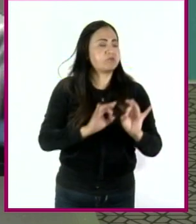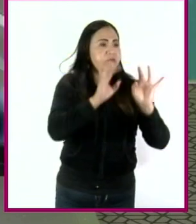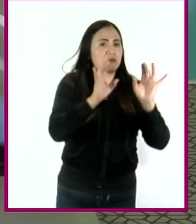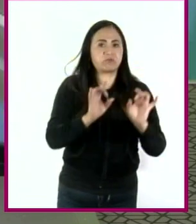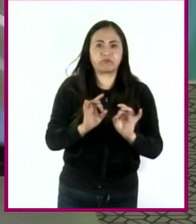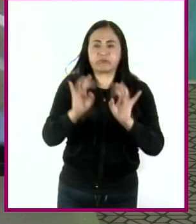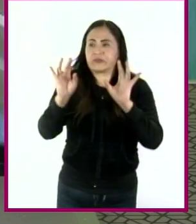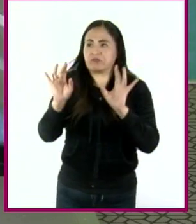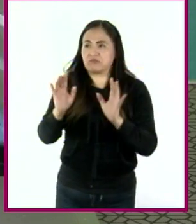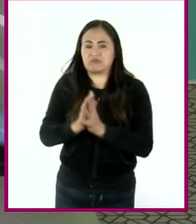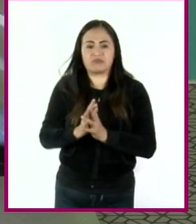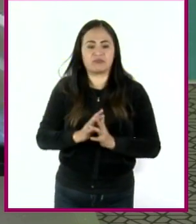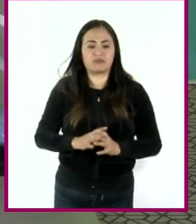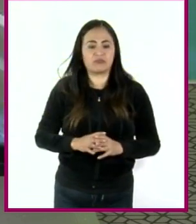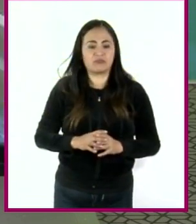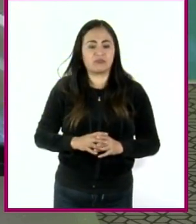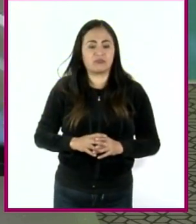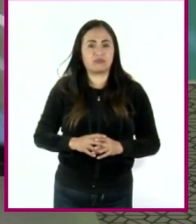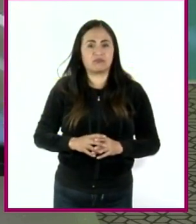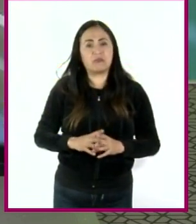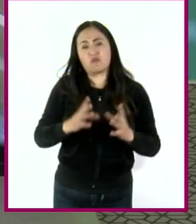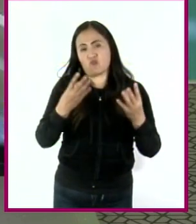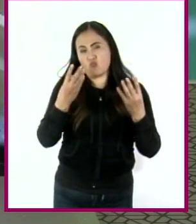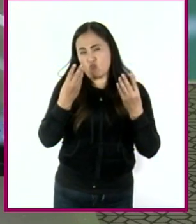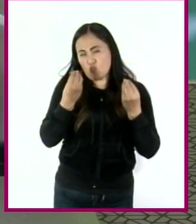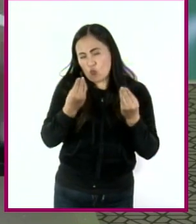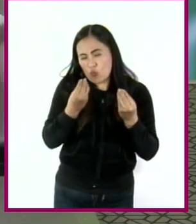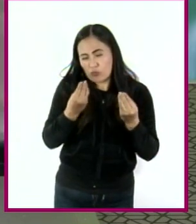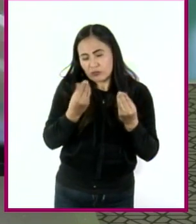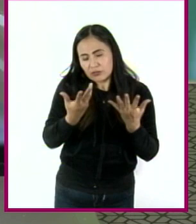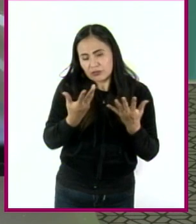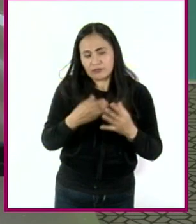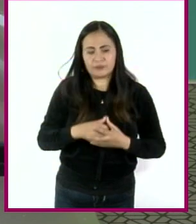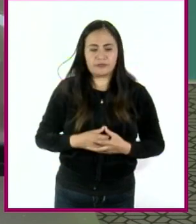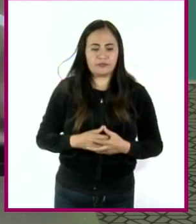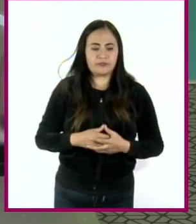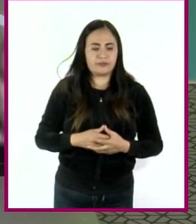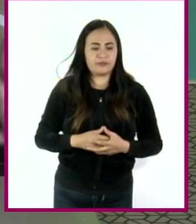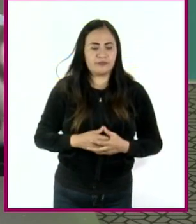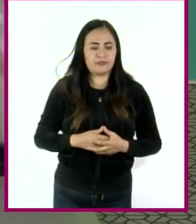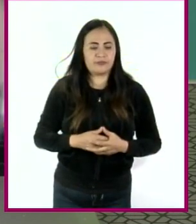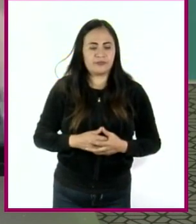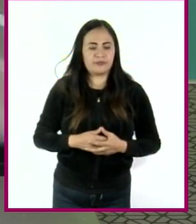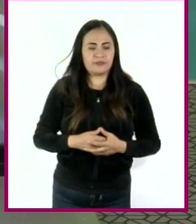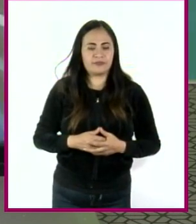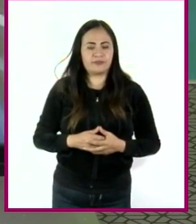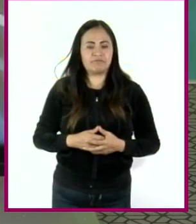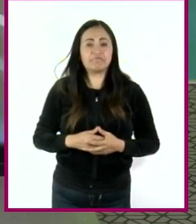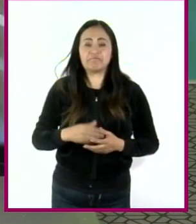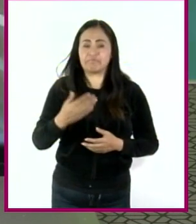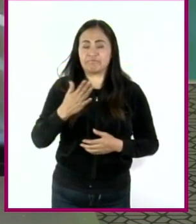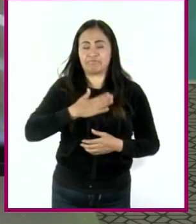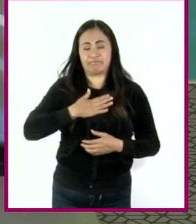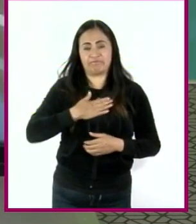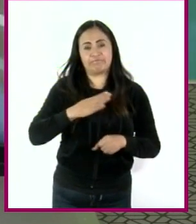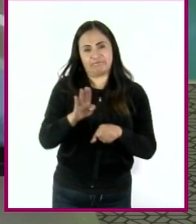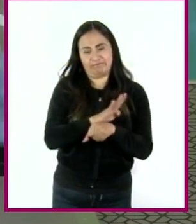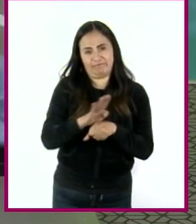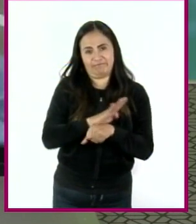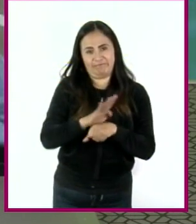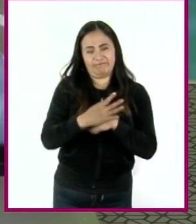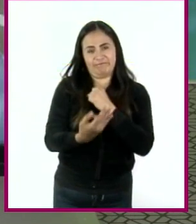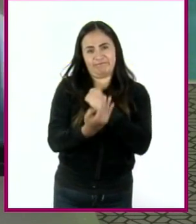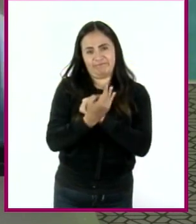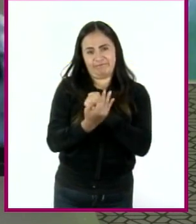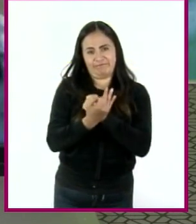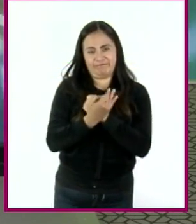casualidades, pero unas, casi todas o todas, yo diría, muy, muy convenientes para mí.